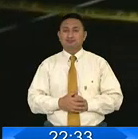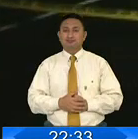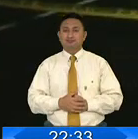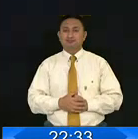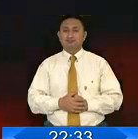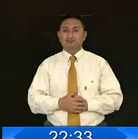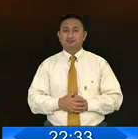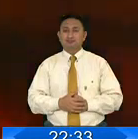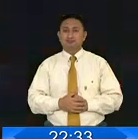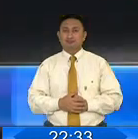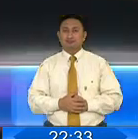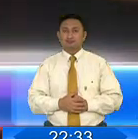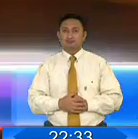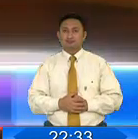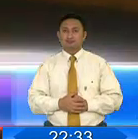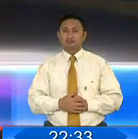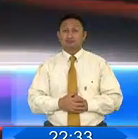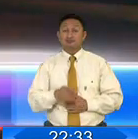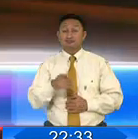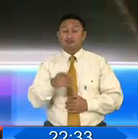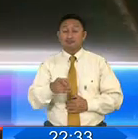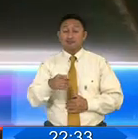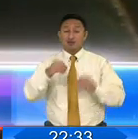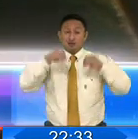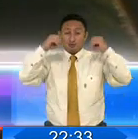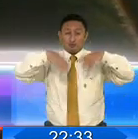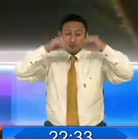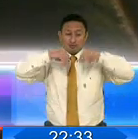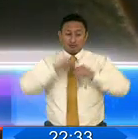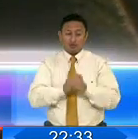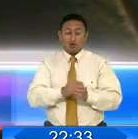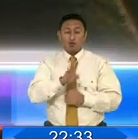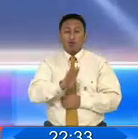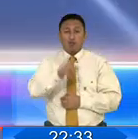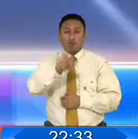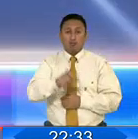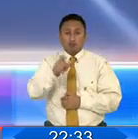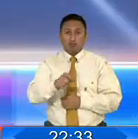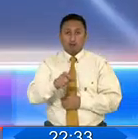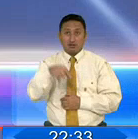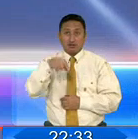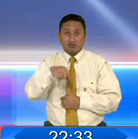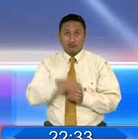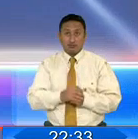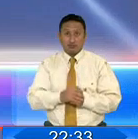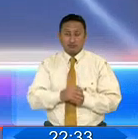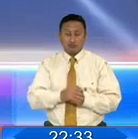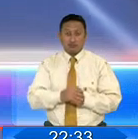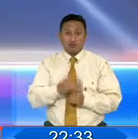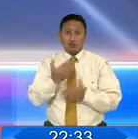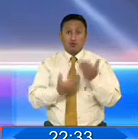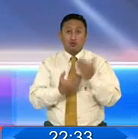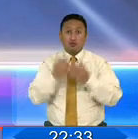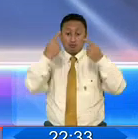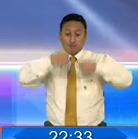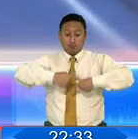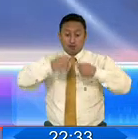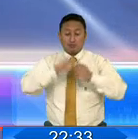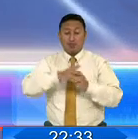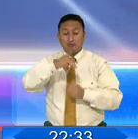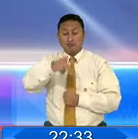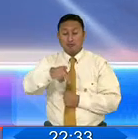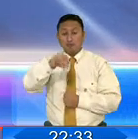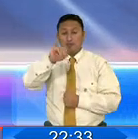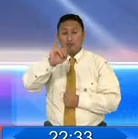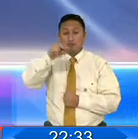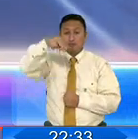A la lluvia que caía en el sector se sumó la lluvia de balas. Cuatro personas fueron sorprendidas a menos de un kilómetro del nuevo peaje de Pintac.